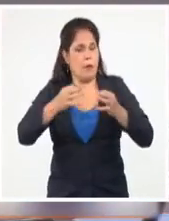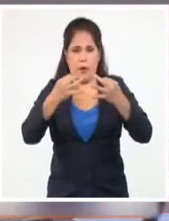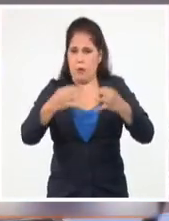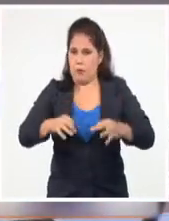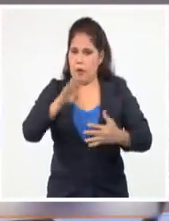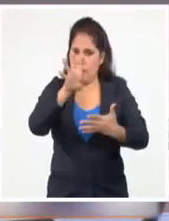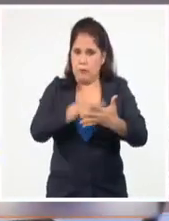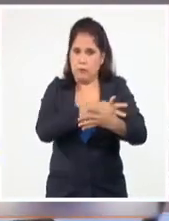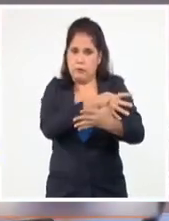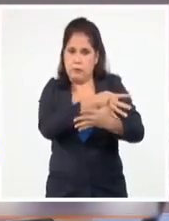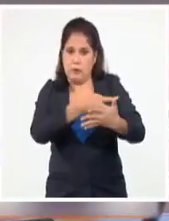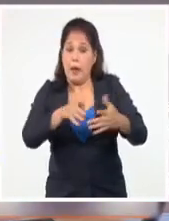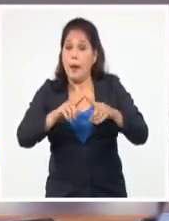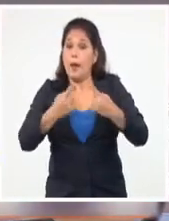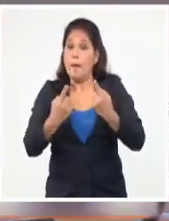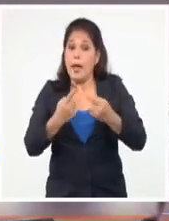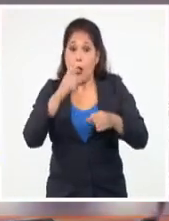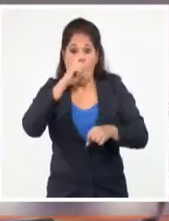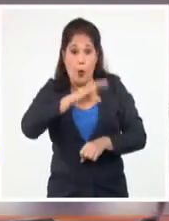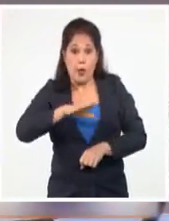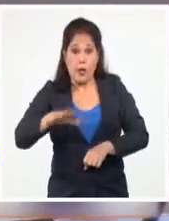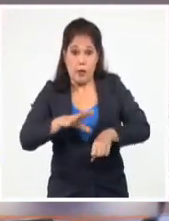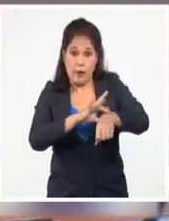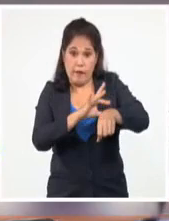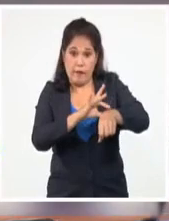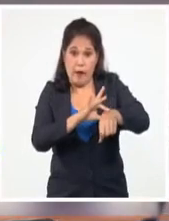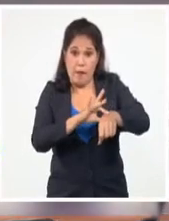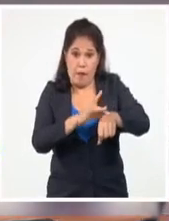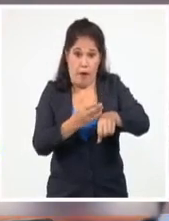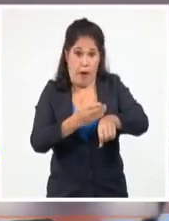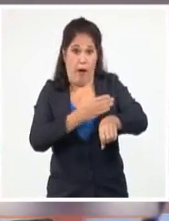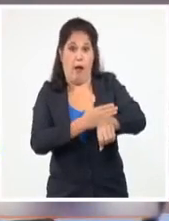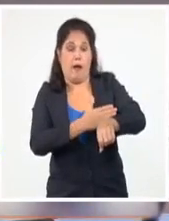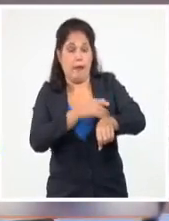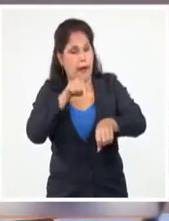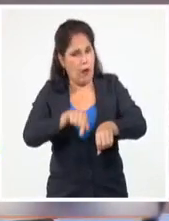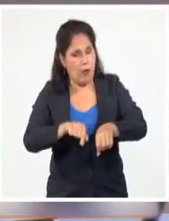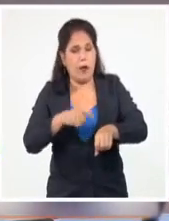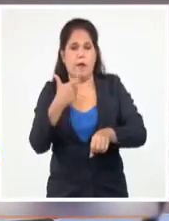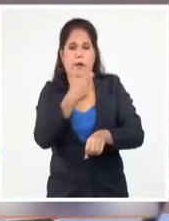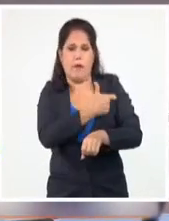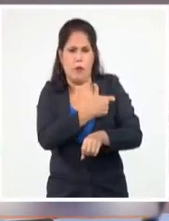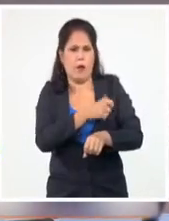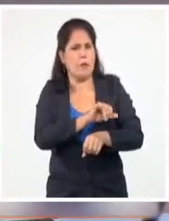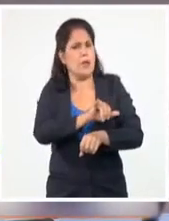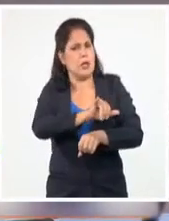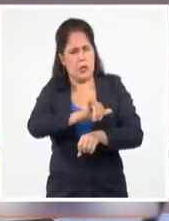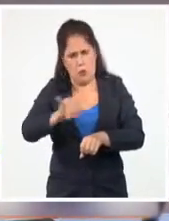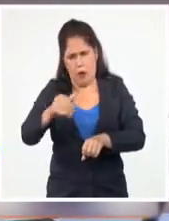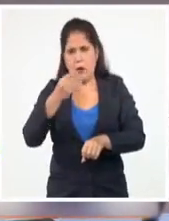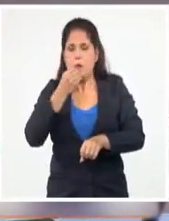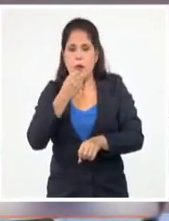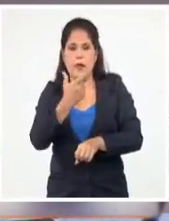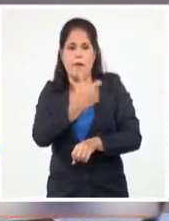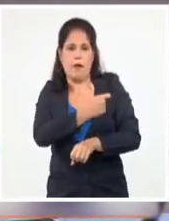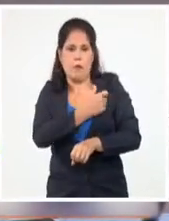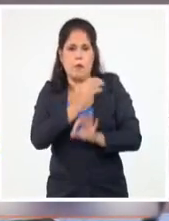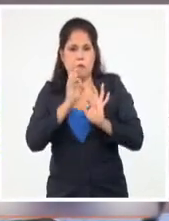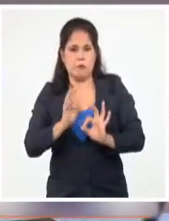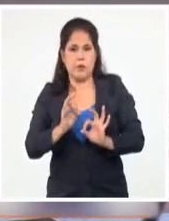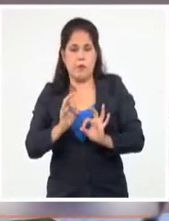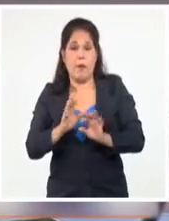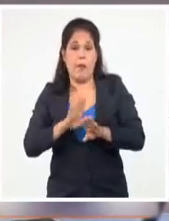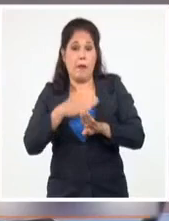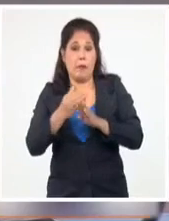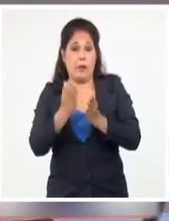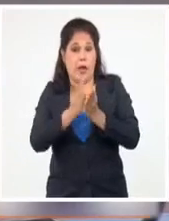establecido, pero los niños que ya padecieron la enfermedad pues también van a tener la oportunidad de tener su dosis, su dosis